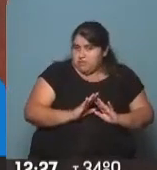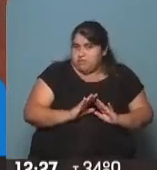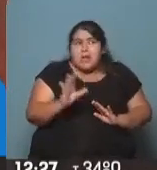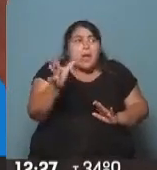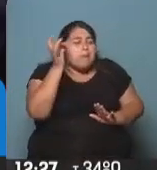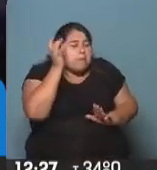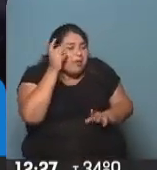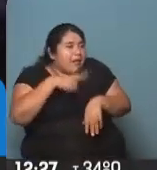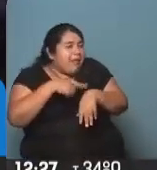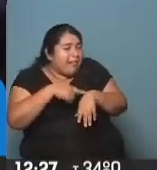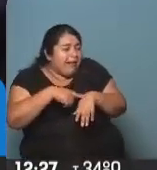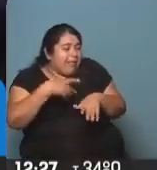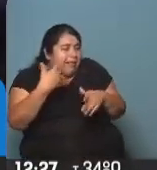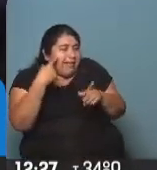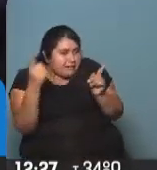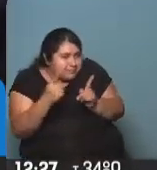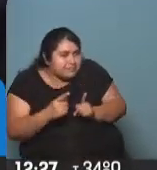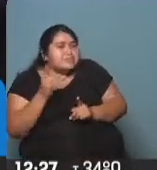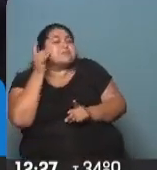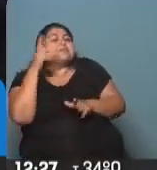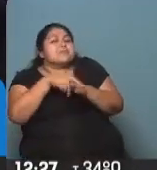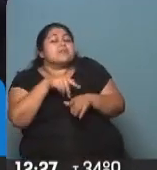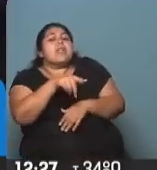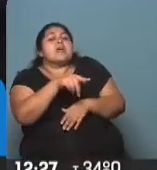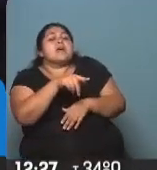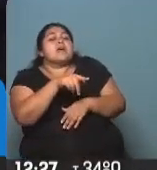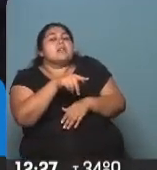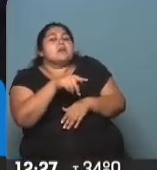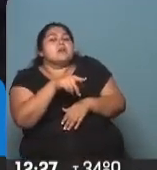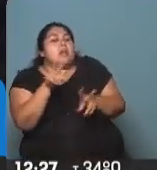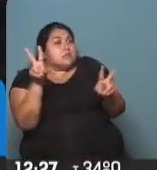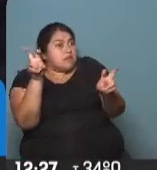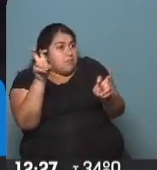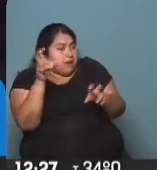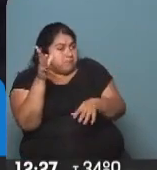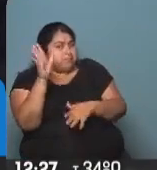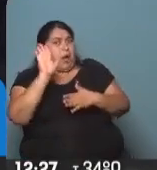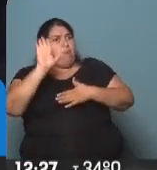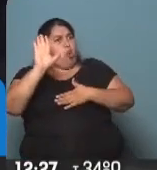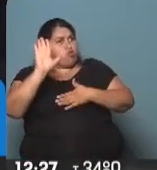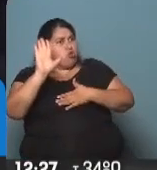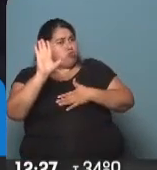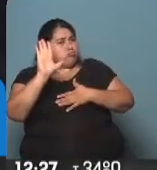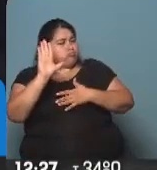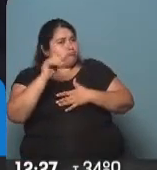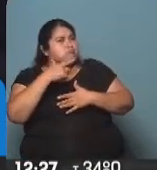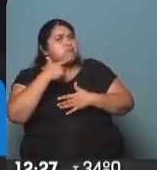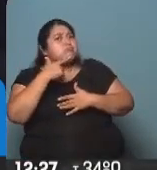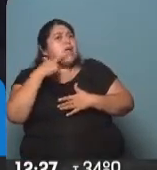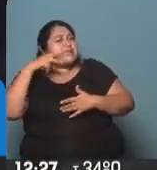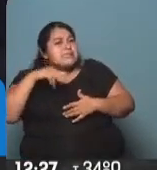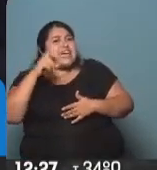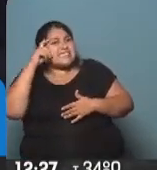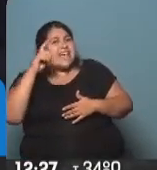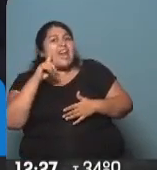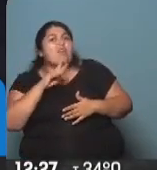verdad es No. que la charla es interesantísima, me va a matar de producción, pero la verdad es que el voto de castidad, ¿pero por qué? Es una cuestión institucional en la Iglesia que tiene que ver con